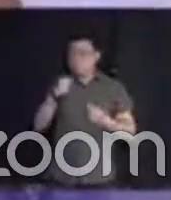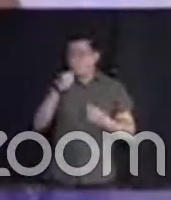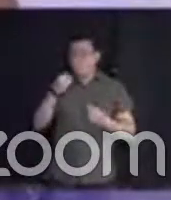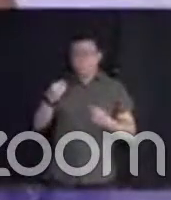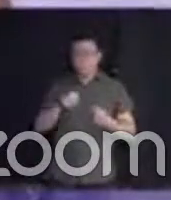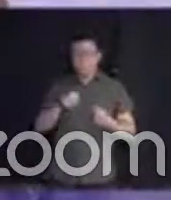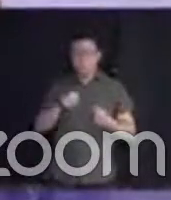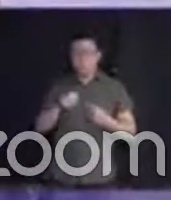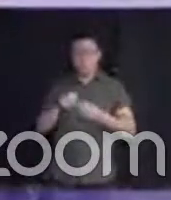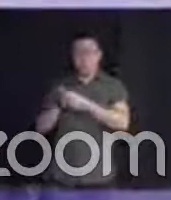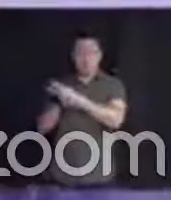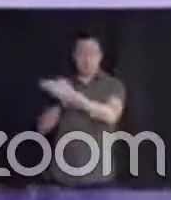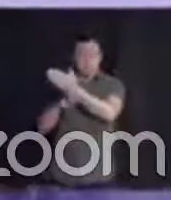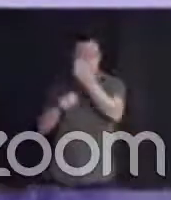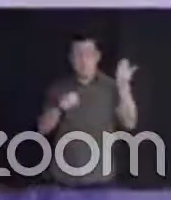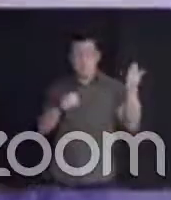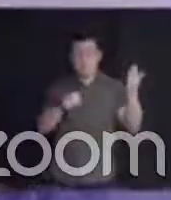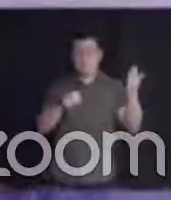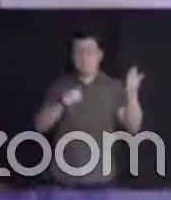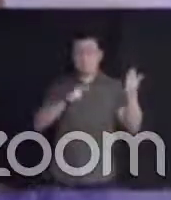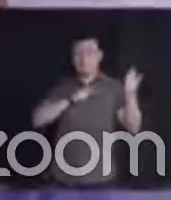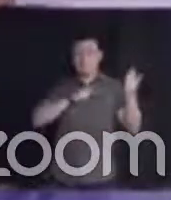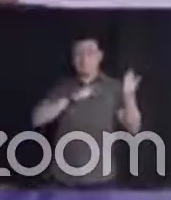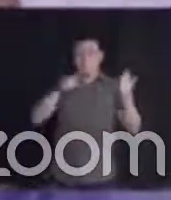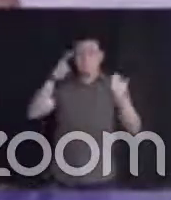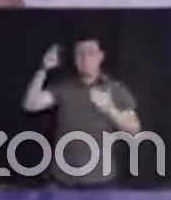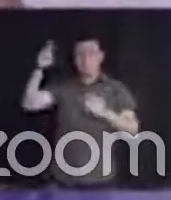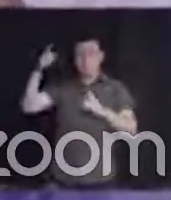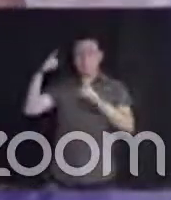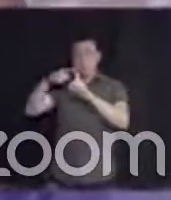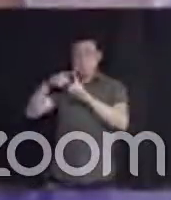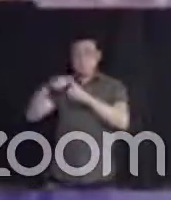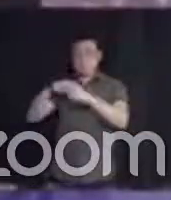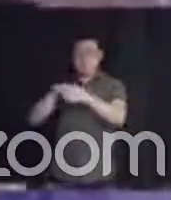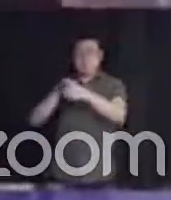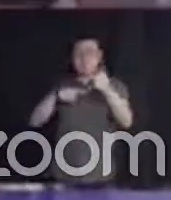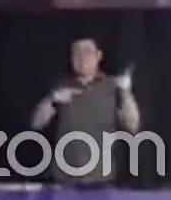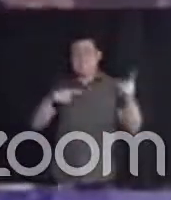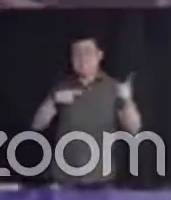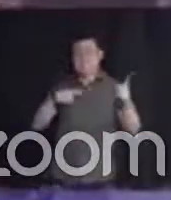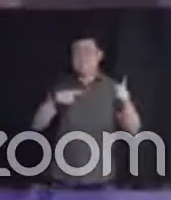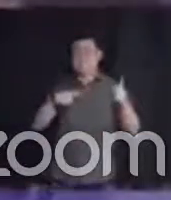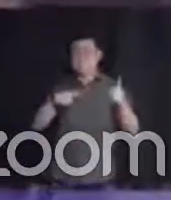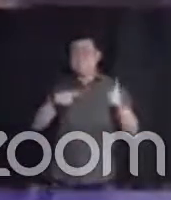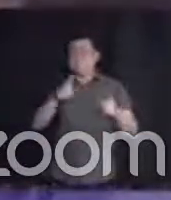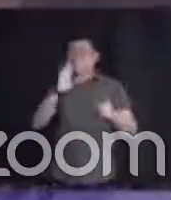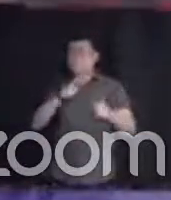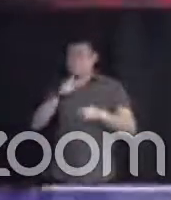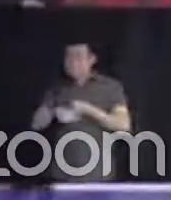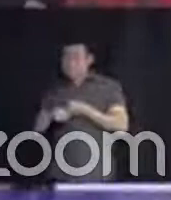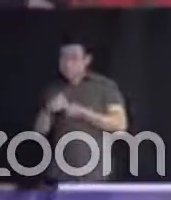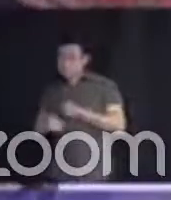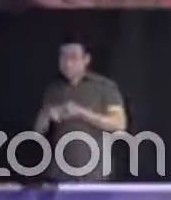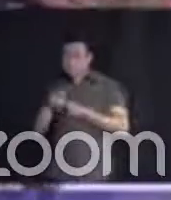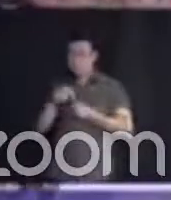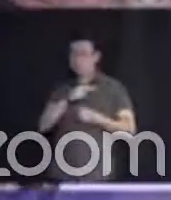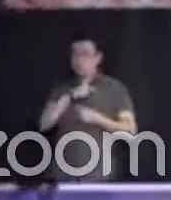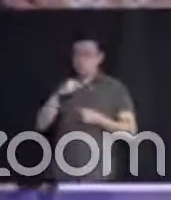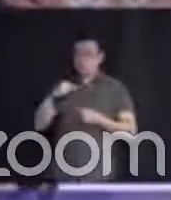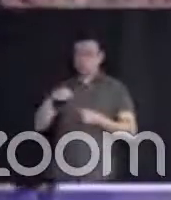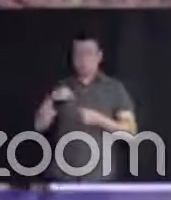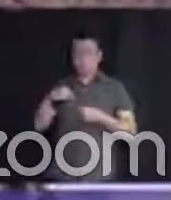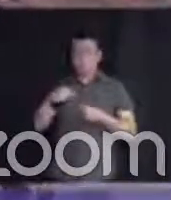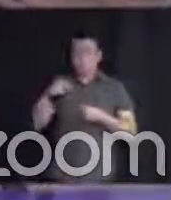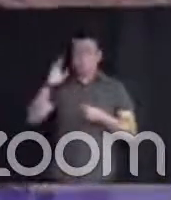a quitar nuestros sueños y nuestras metas, y nos tapamos los oídos y como los caballos nos pusimos a darle, y nos quedó